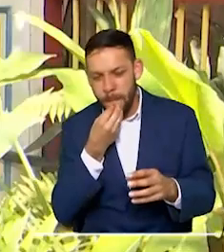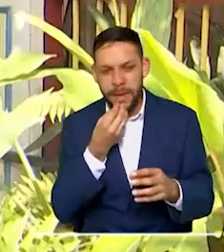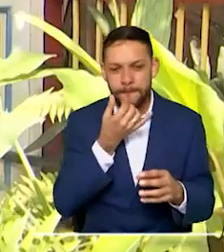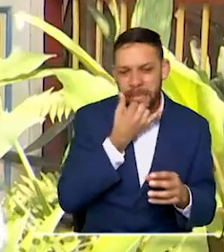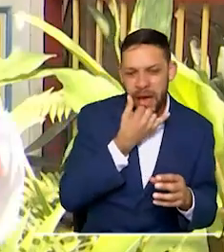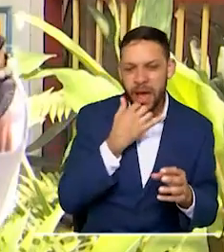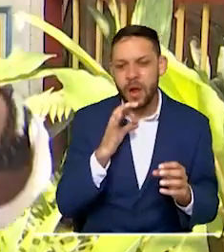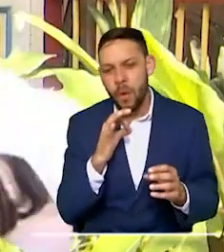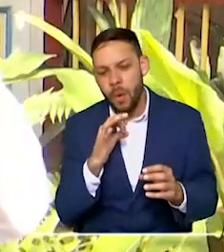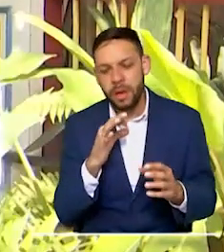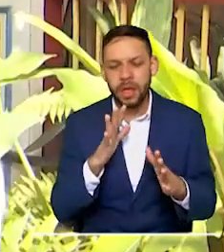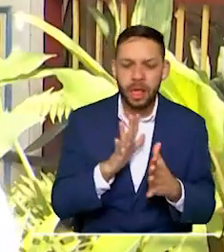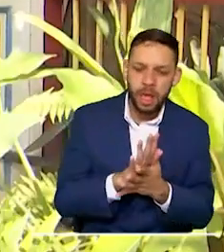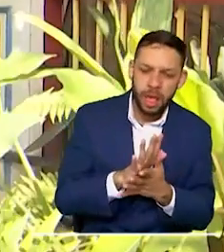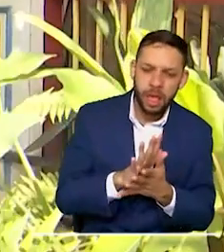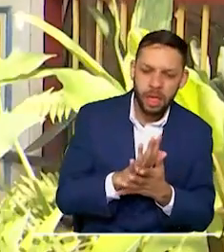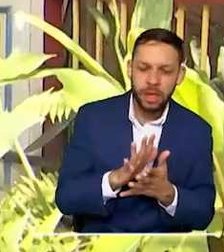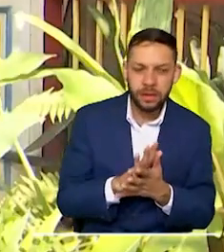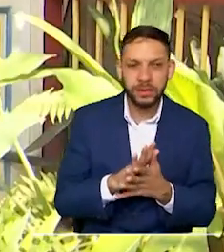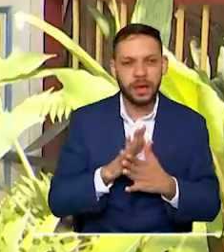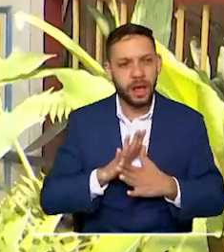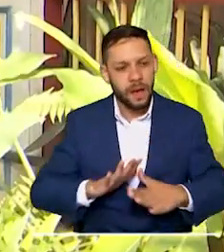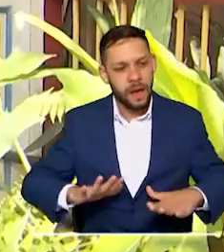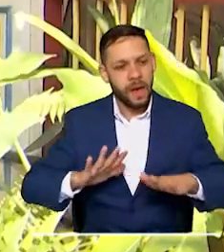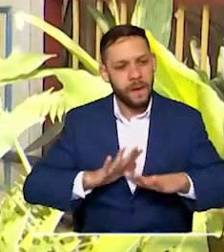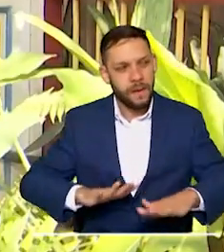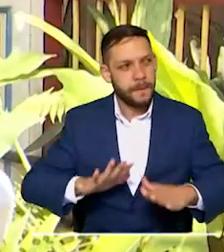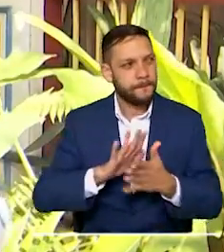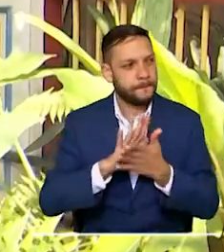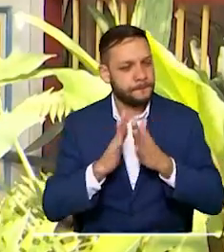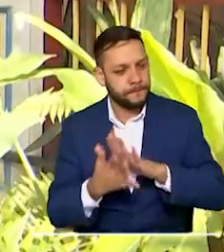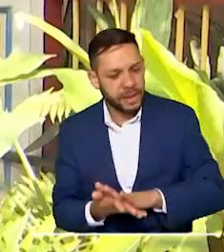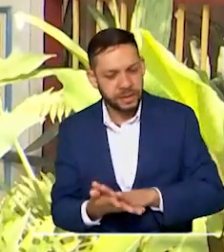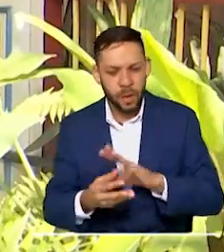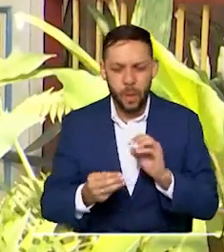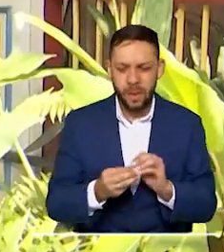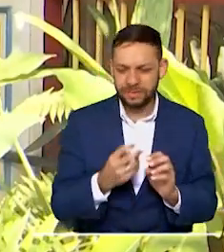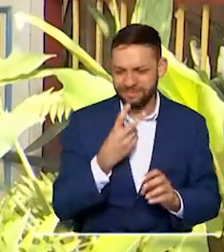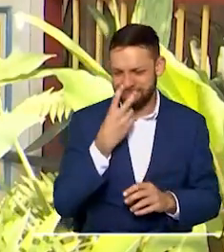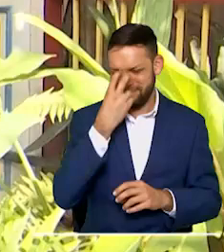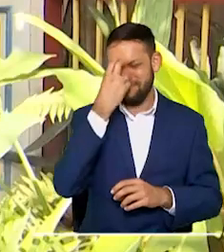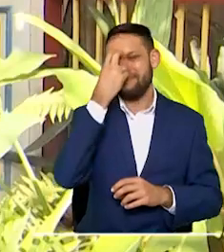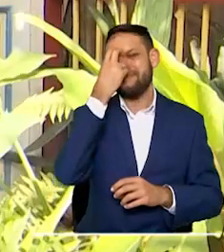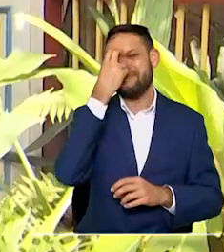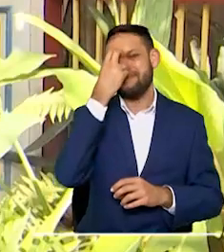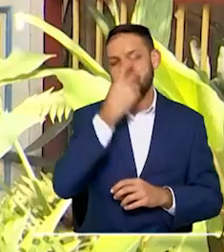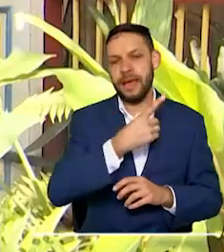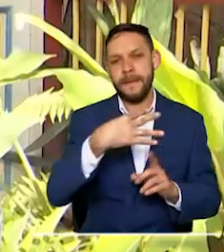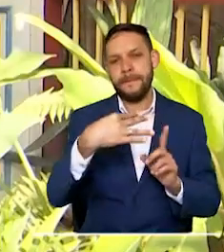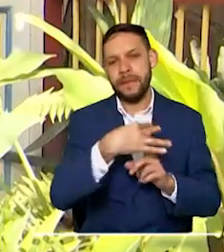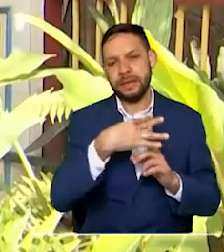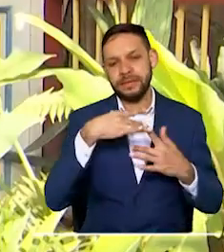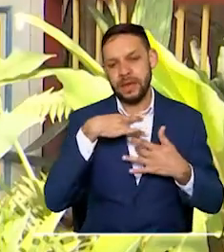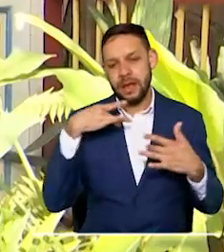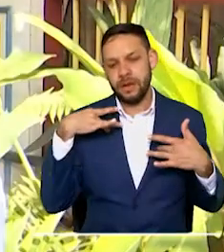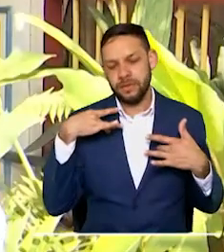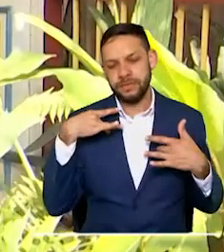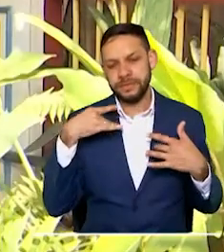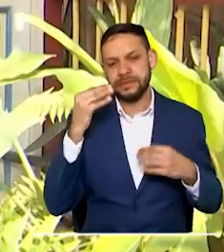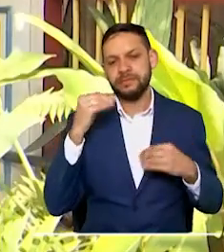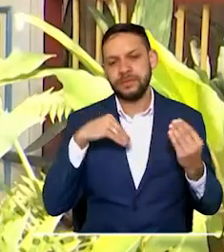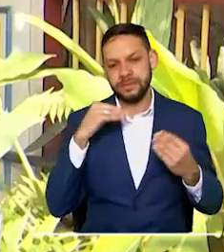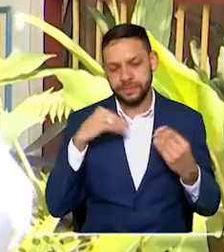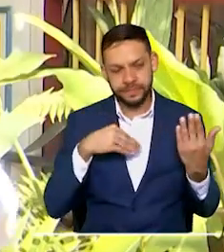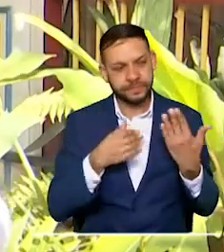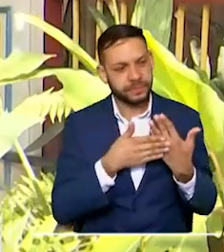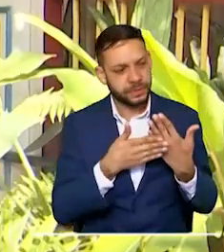tranquilo, menos en rabia y menos en estas emociones que nos afectan tanto en la salud. Y este es el primer